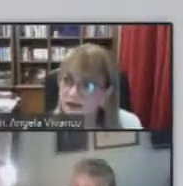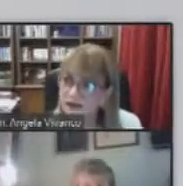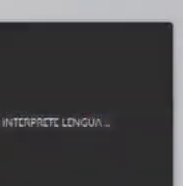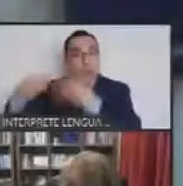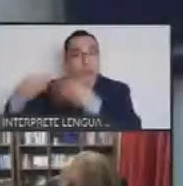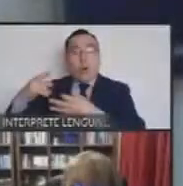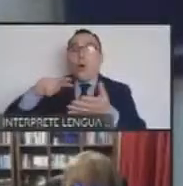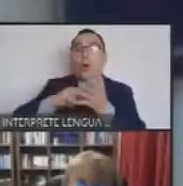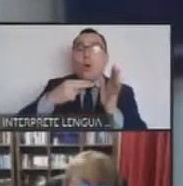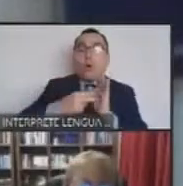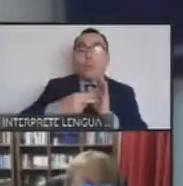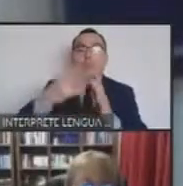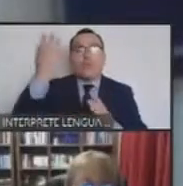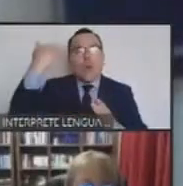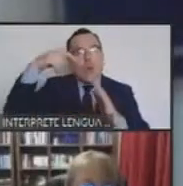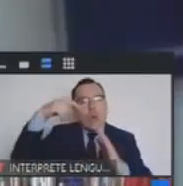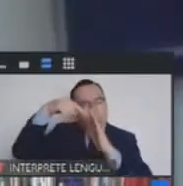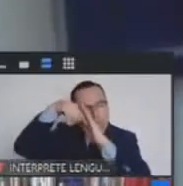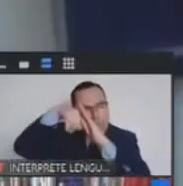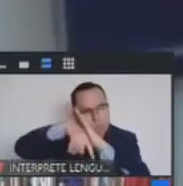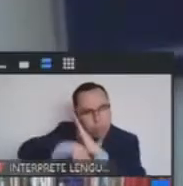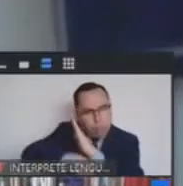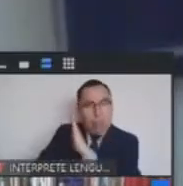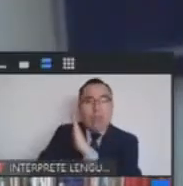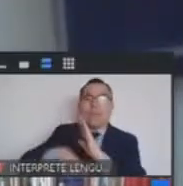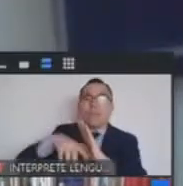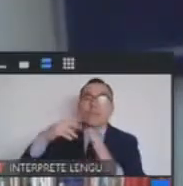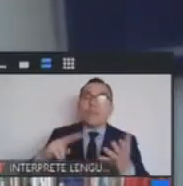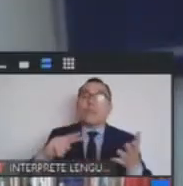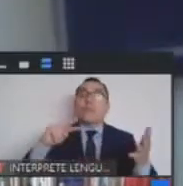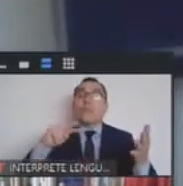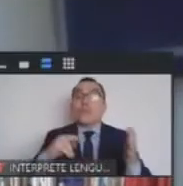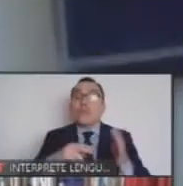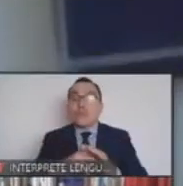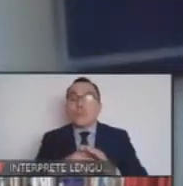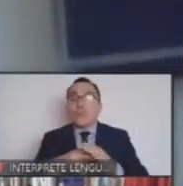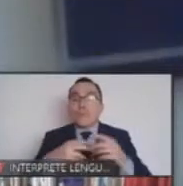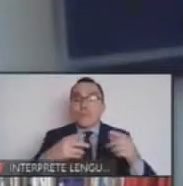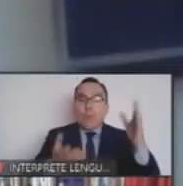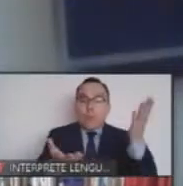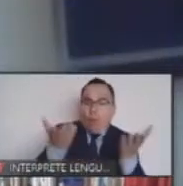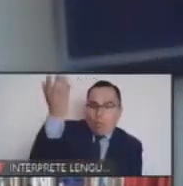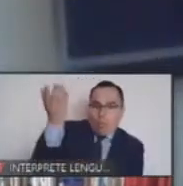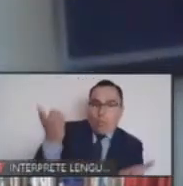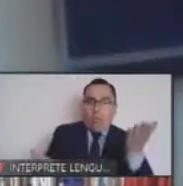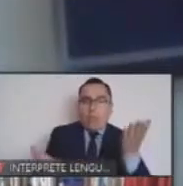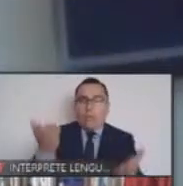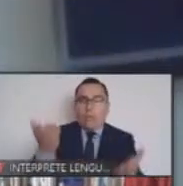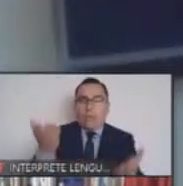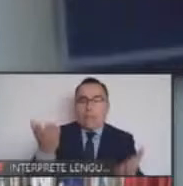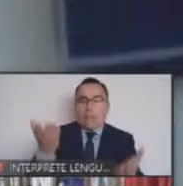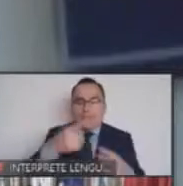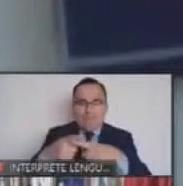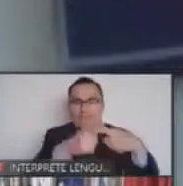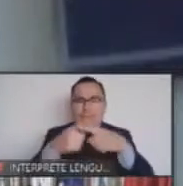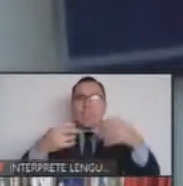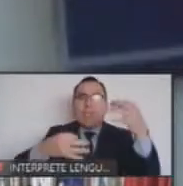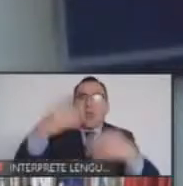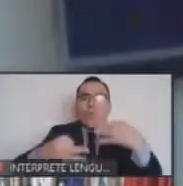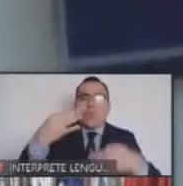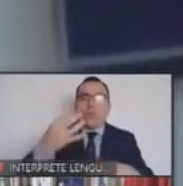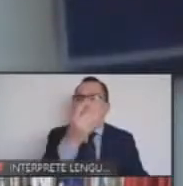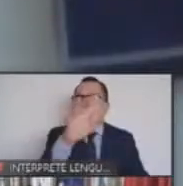las profundas desigualdades socioeconómicas que parecen permear la justicia que recibe cada